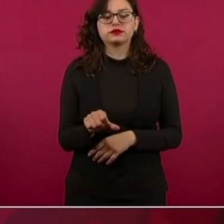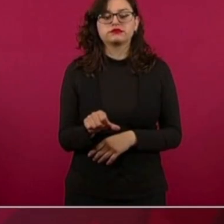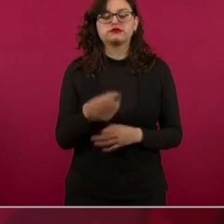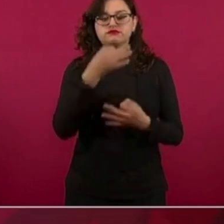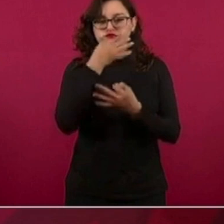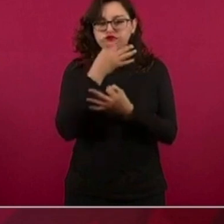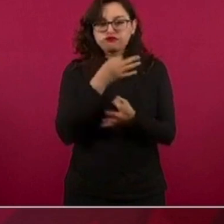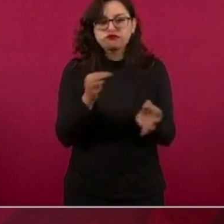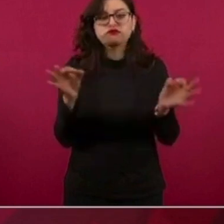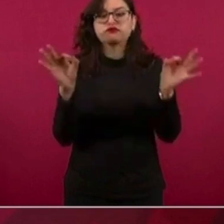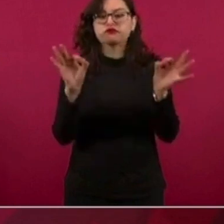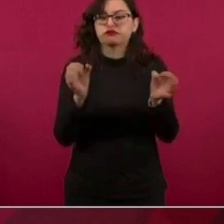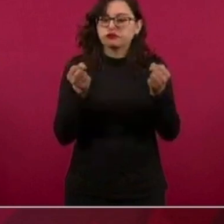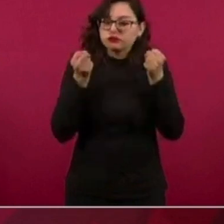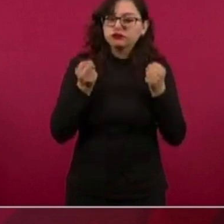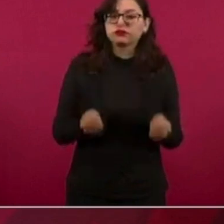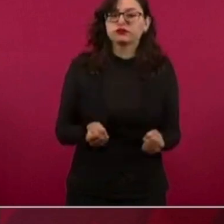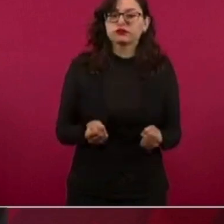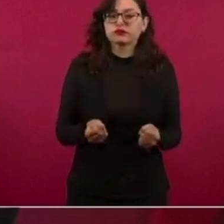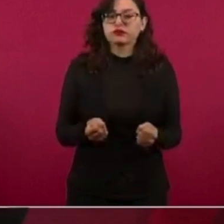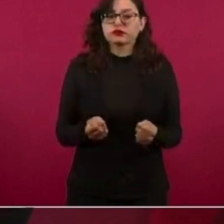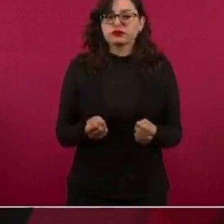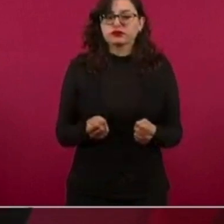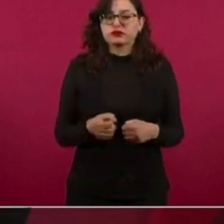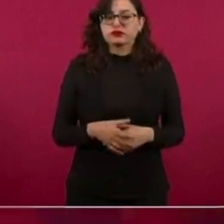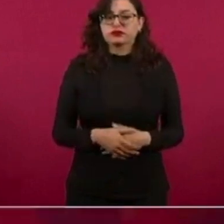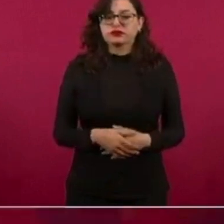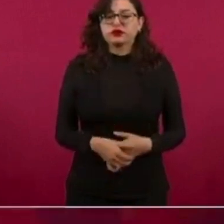nos digan, es que voy a decir